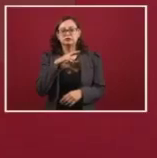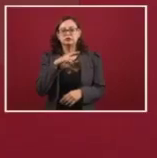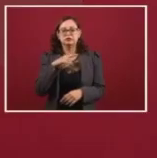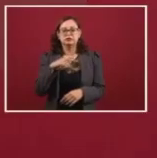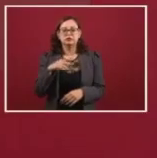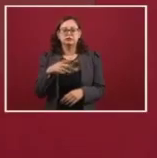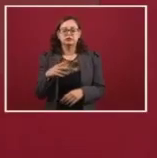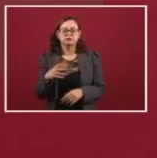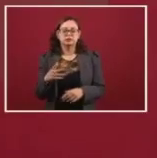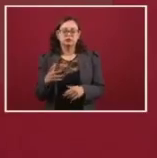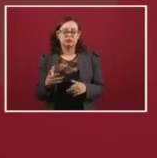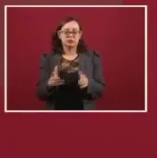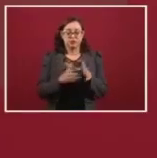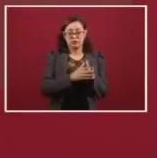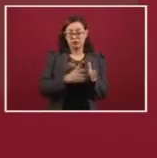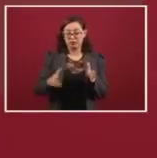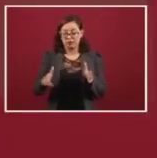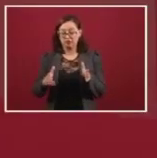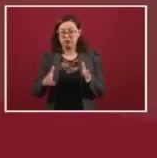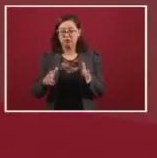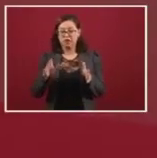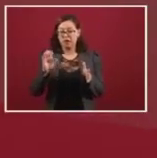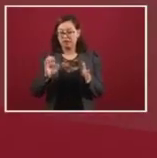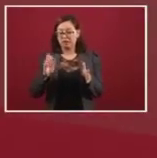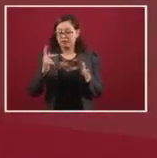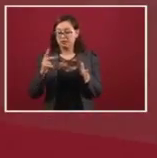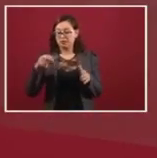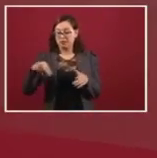de presidente electo,